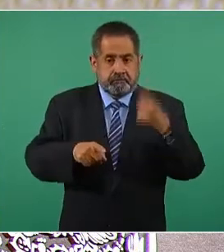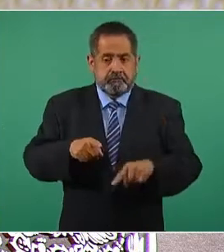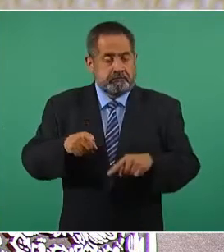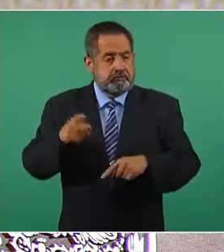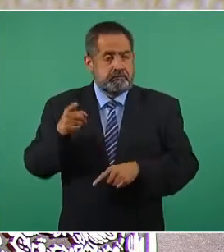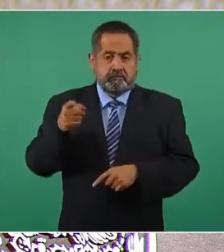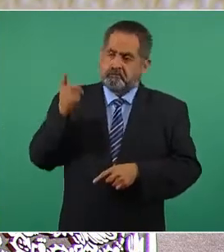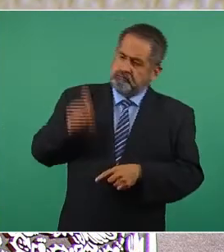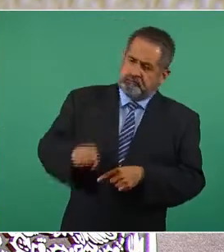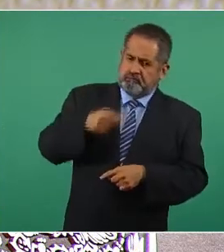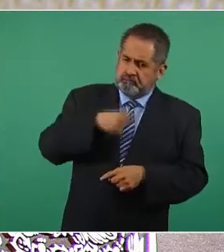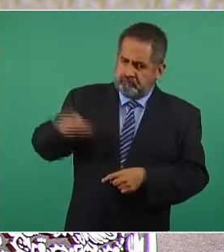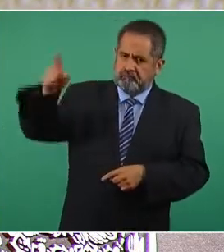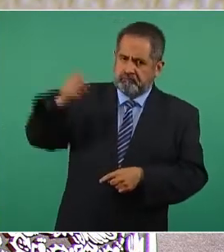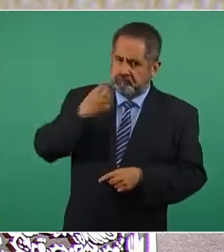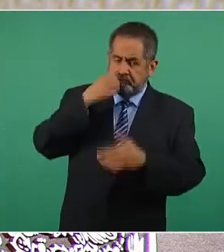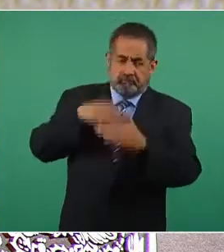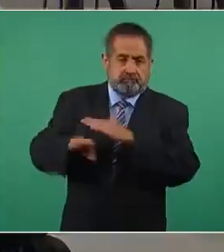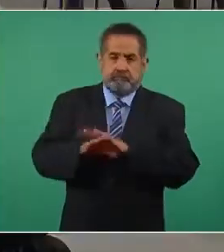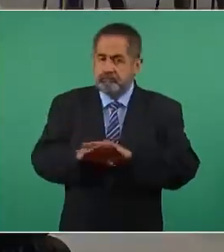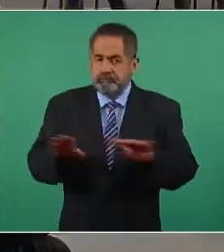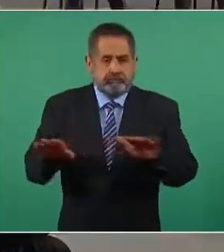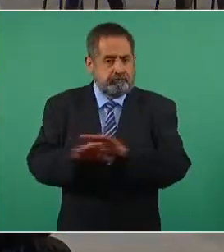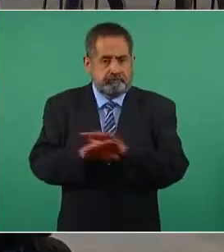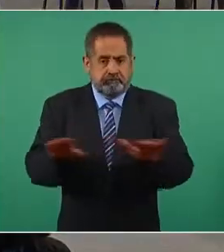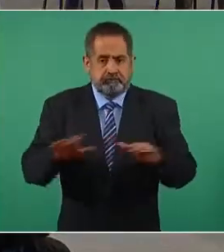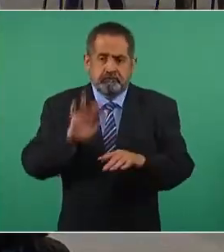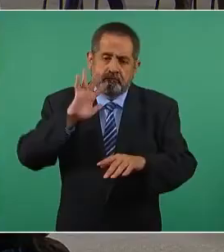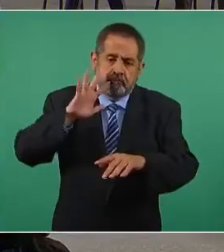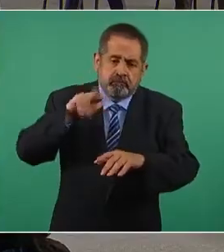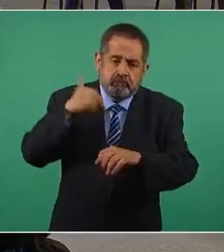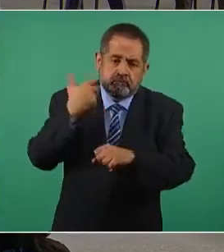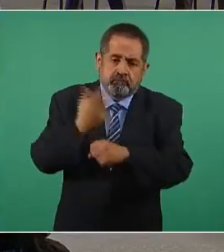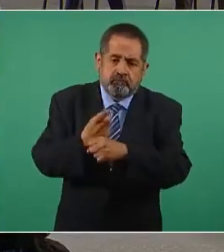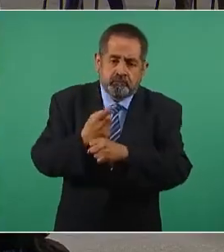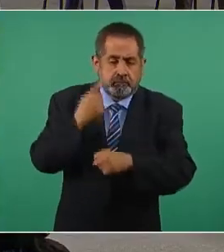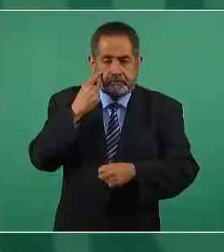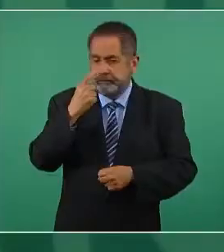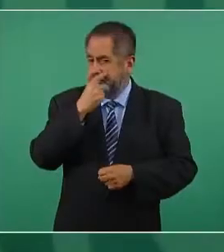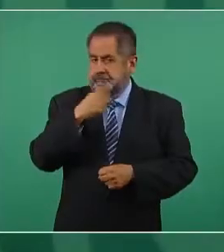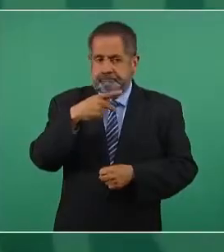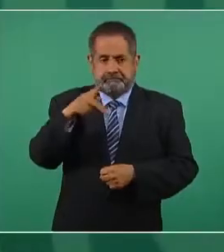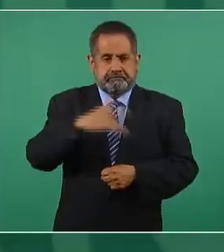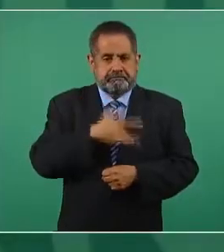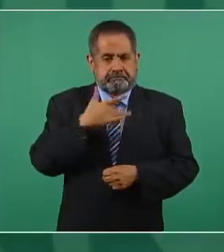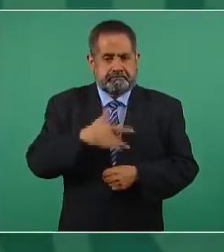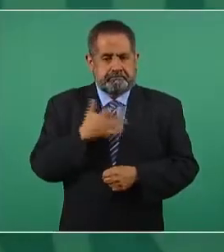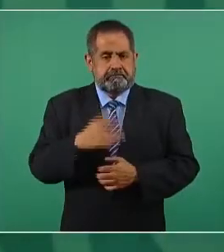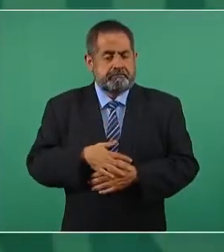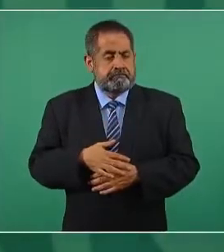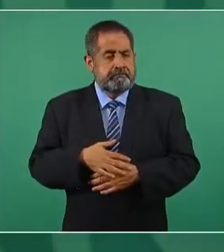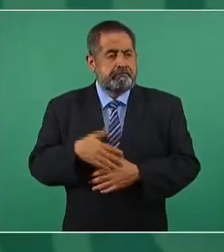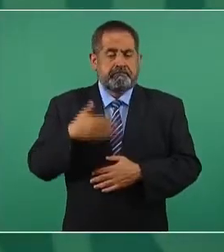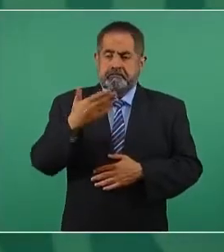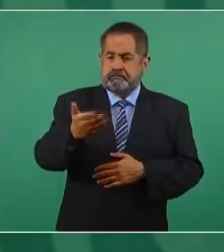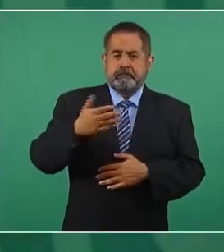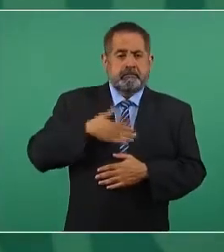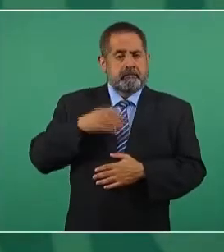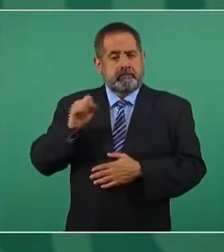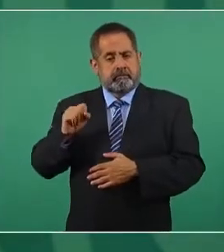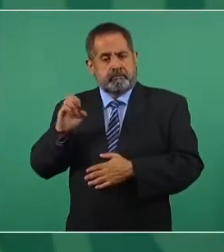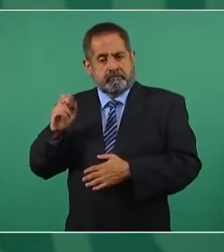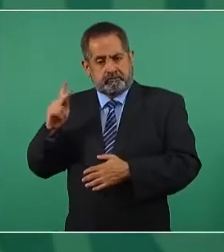que obligando a nadie, es un proceso voluntario, que yo insisto como secretaria de Educación que hago ese